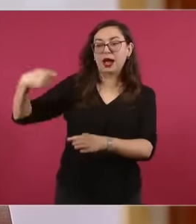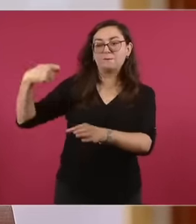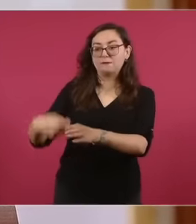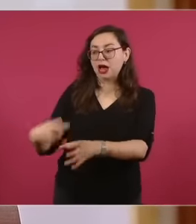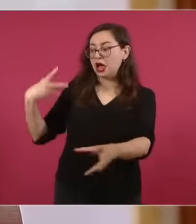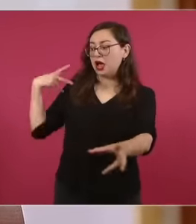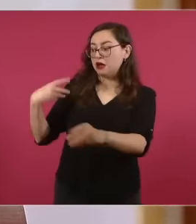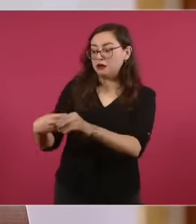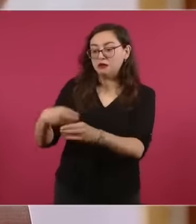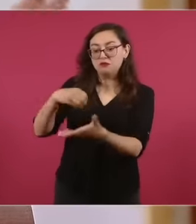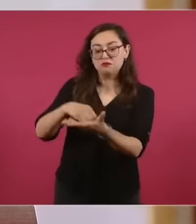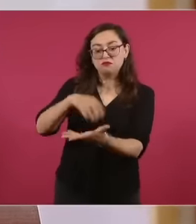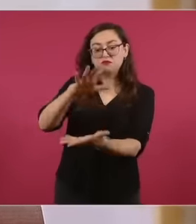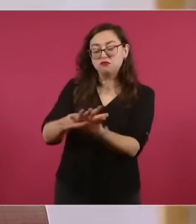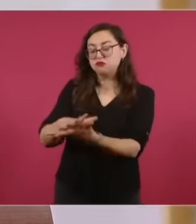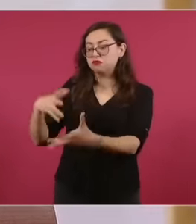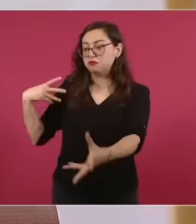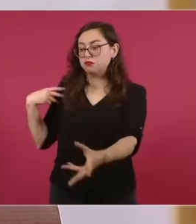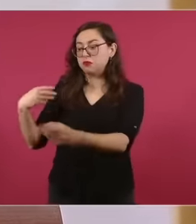pero ellos están en un plan